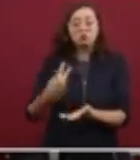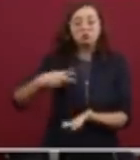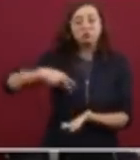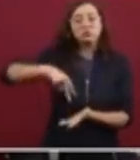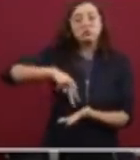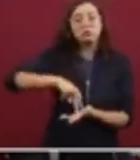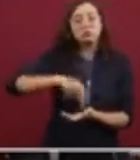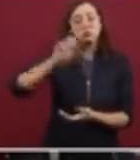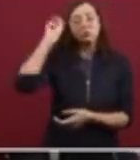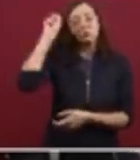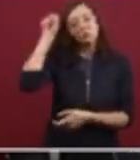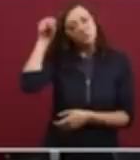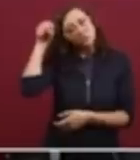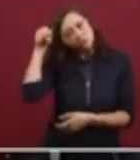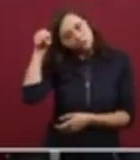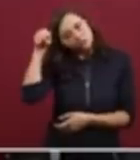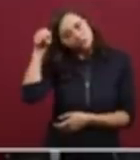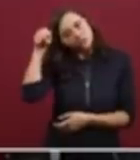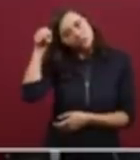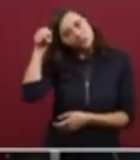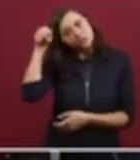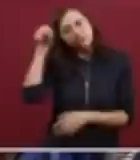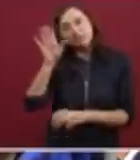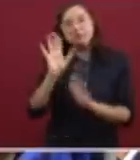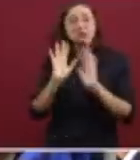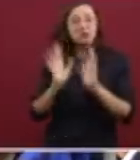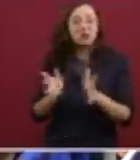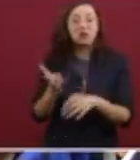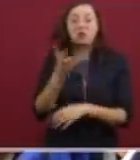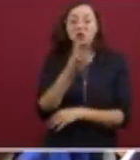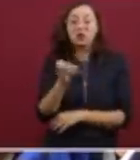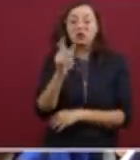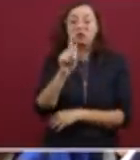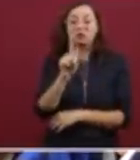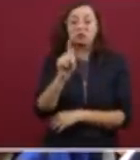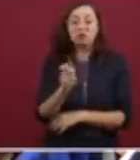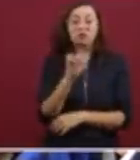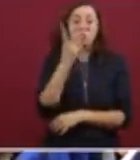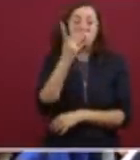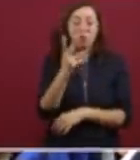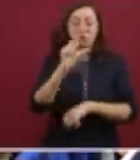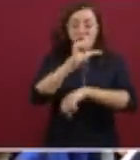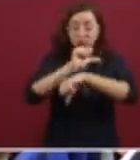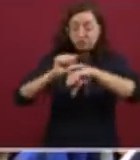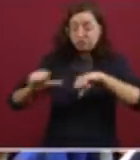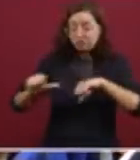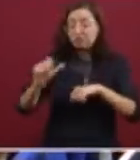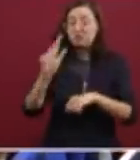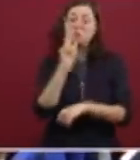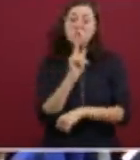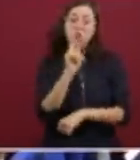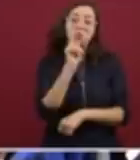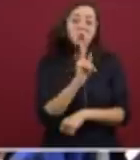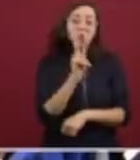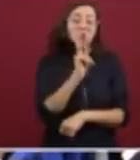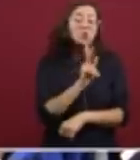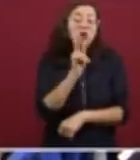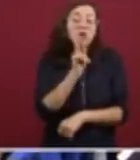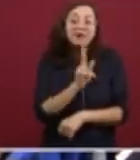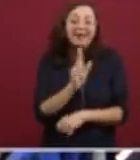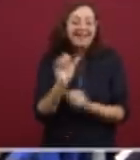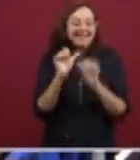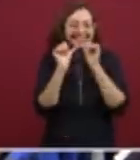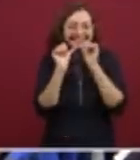El resultado de estas 474 cirugías experimentales que no tuvieron ningún protocolo técnico